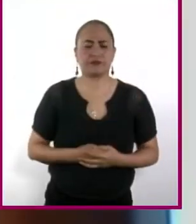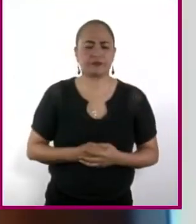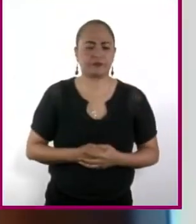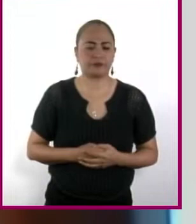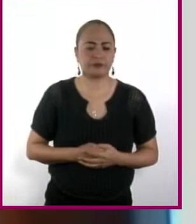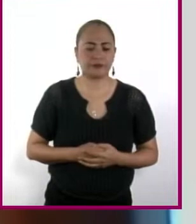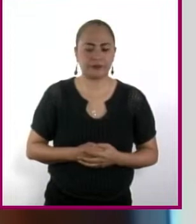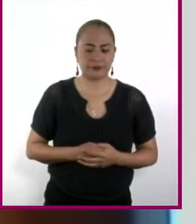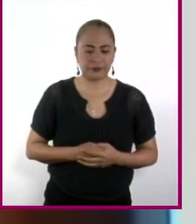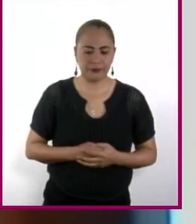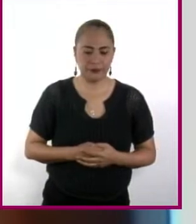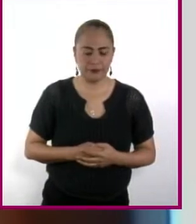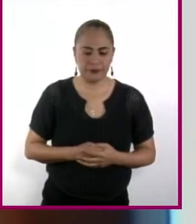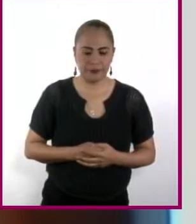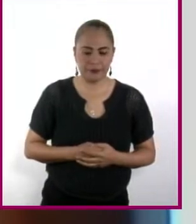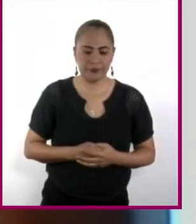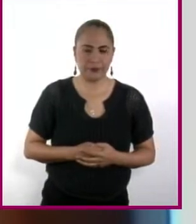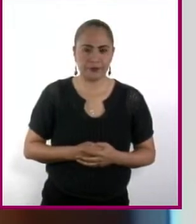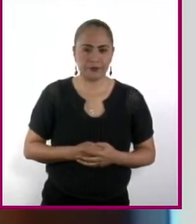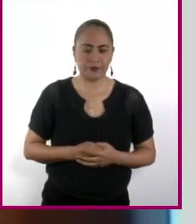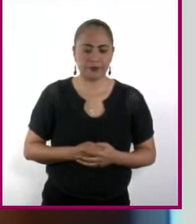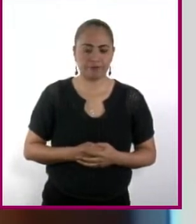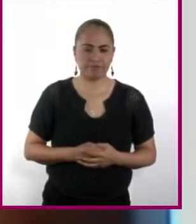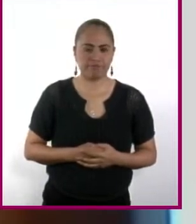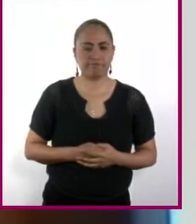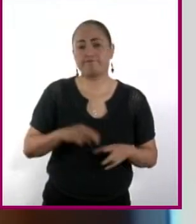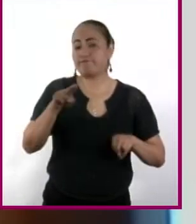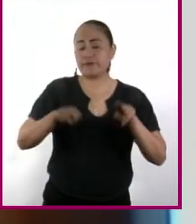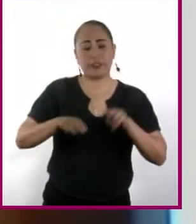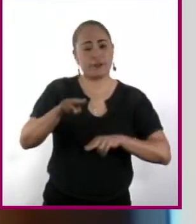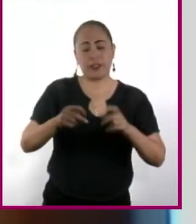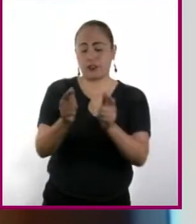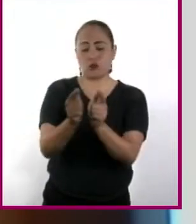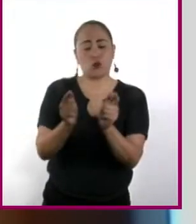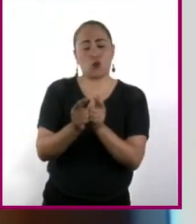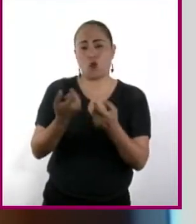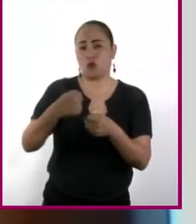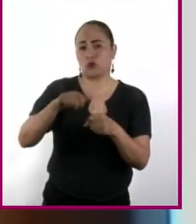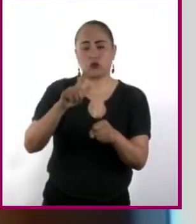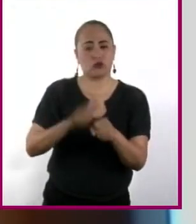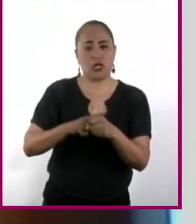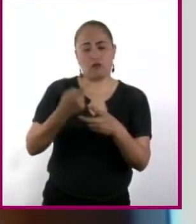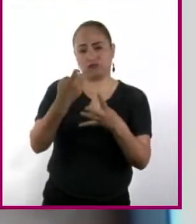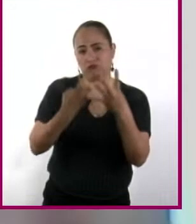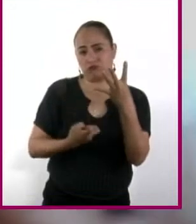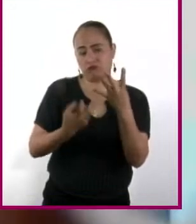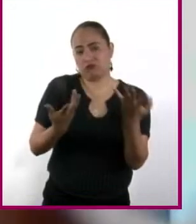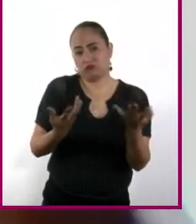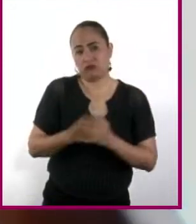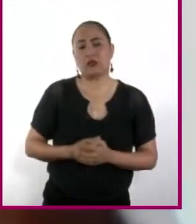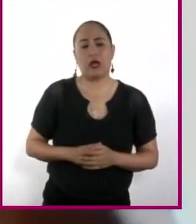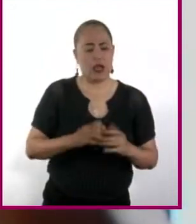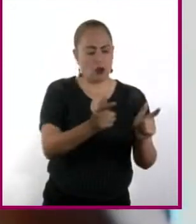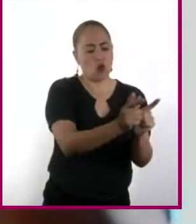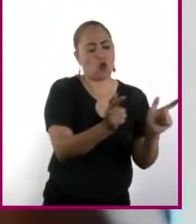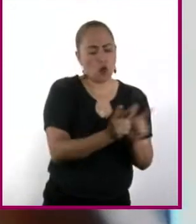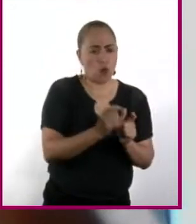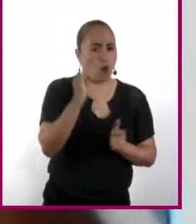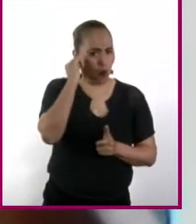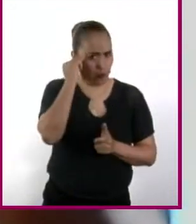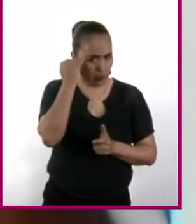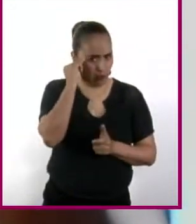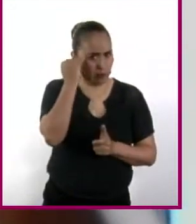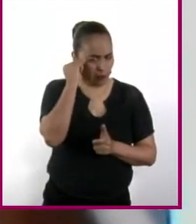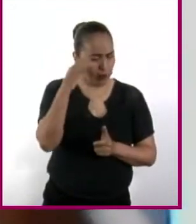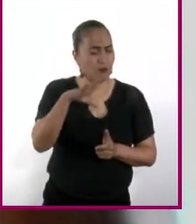simplemente, y aquí hay que hablar de clases sociales, o sea, siempre hemos tenido el grupo de los indígenas, que